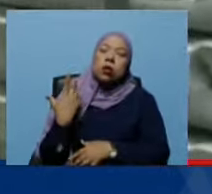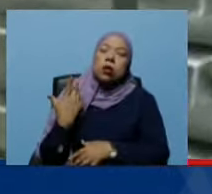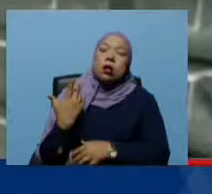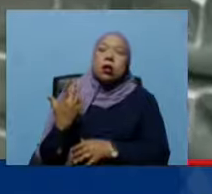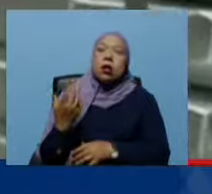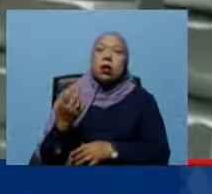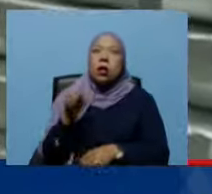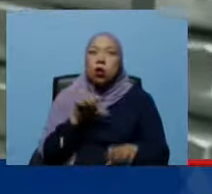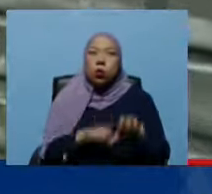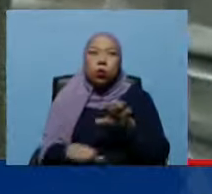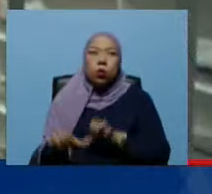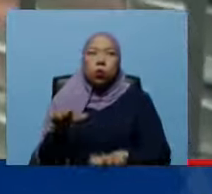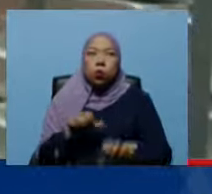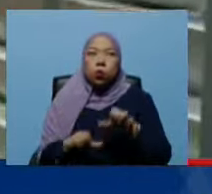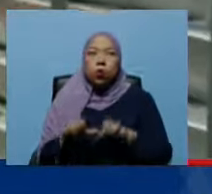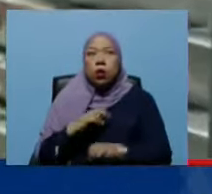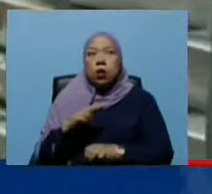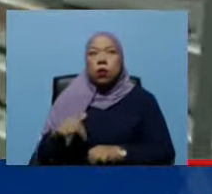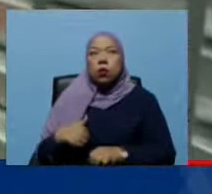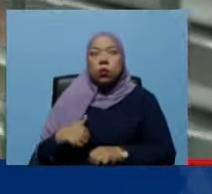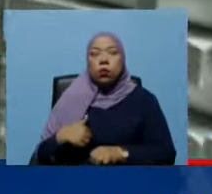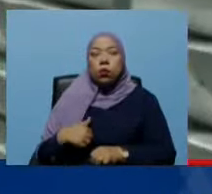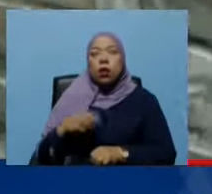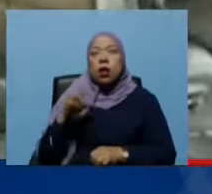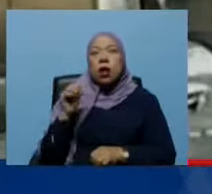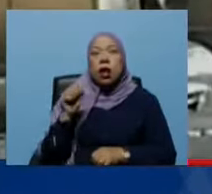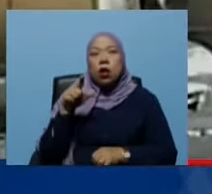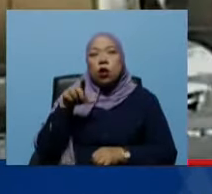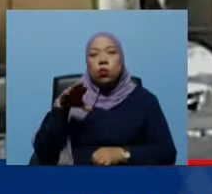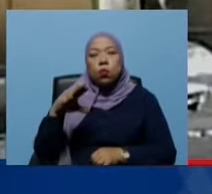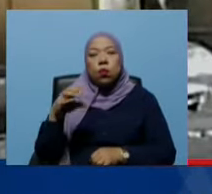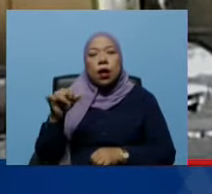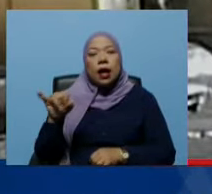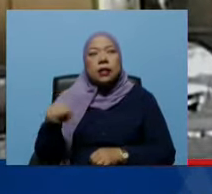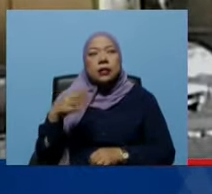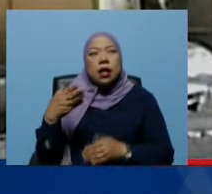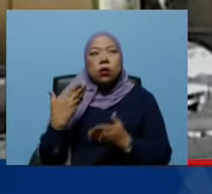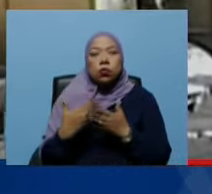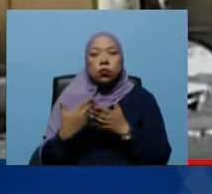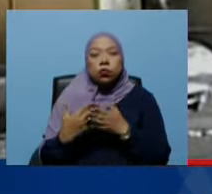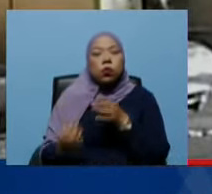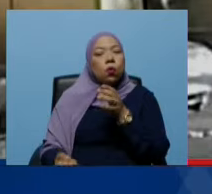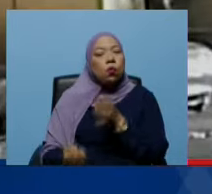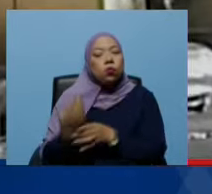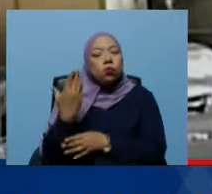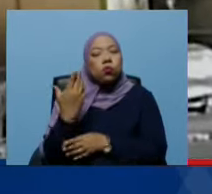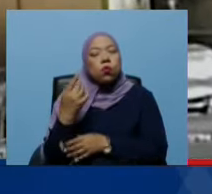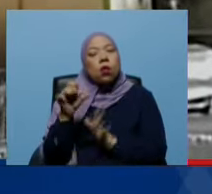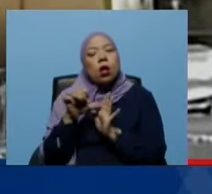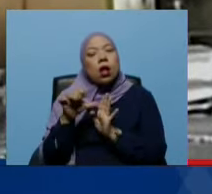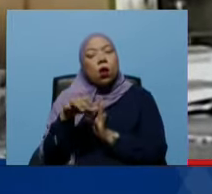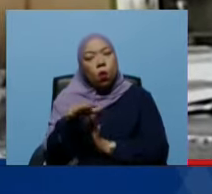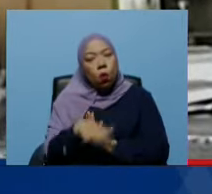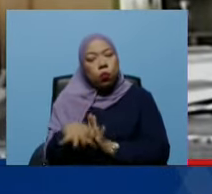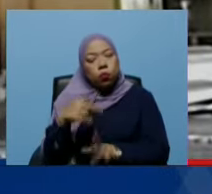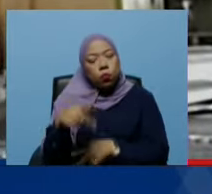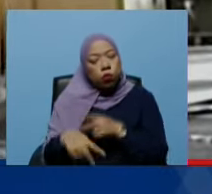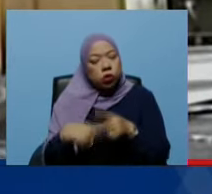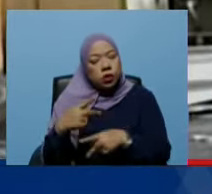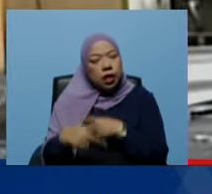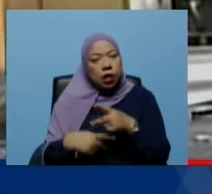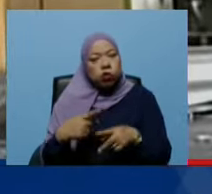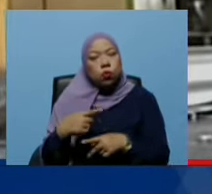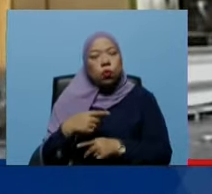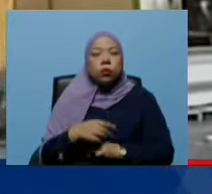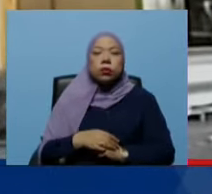Colada. El lema de nosotros aquí en Alucasa es Fundación y Colada, es donde nace el proceso productivo.